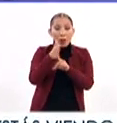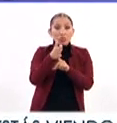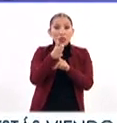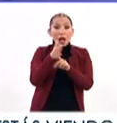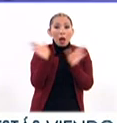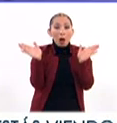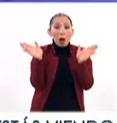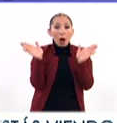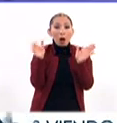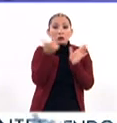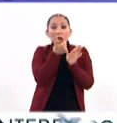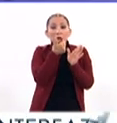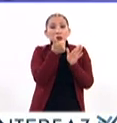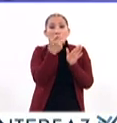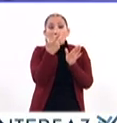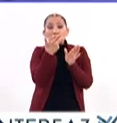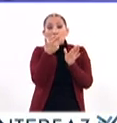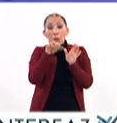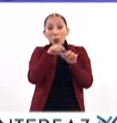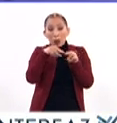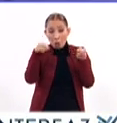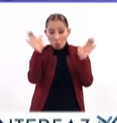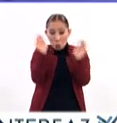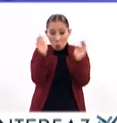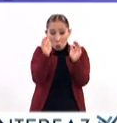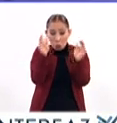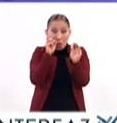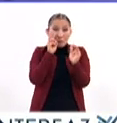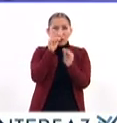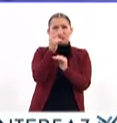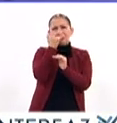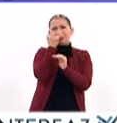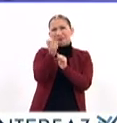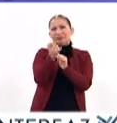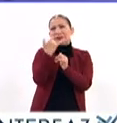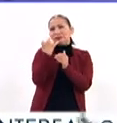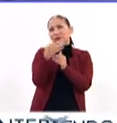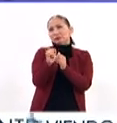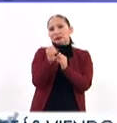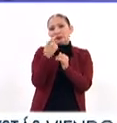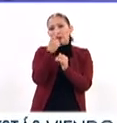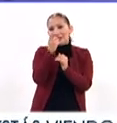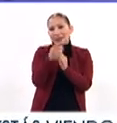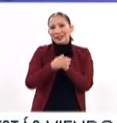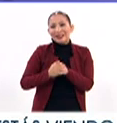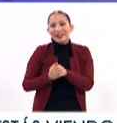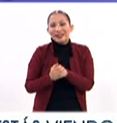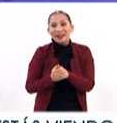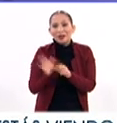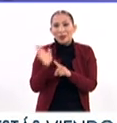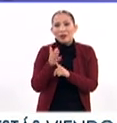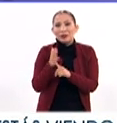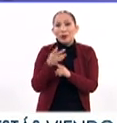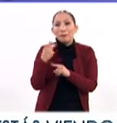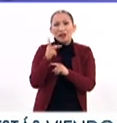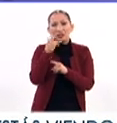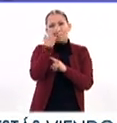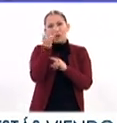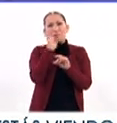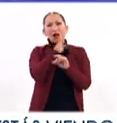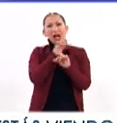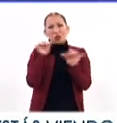bandera de probablemente 6 u 8 metros de largo, que se ve, no puedo decir ridículo, que no puedo decir una bandera, pero se